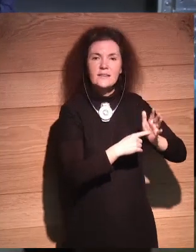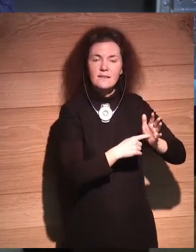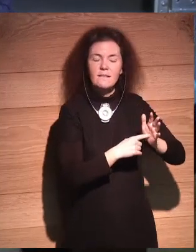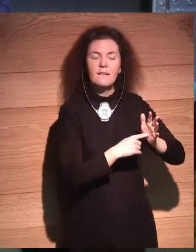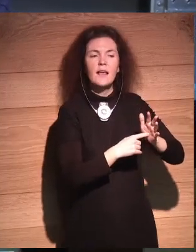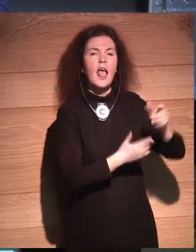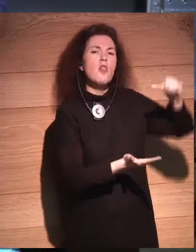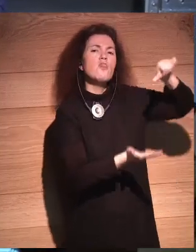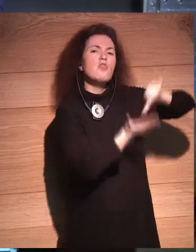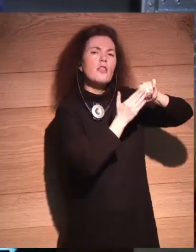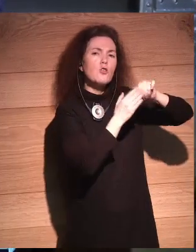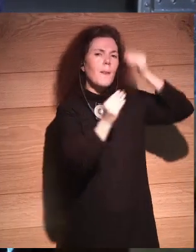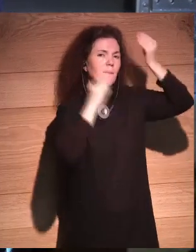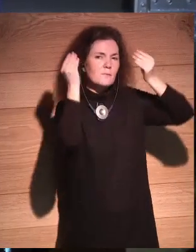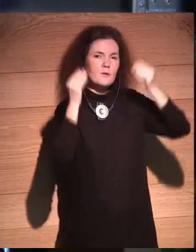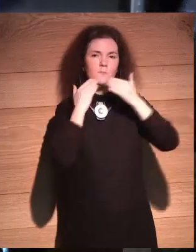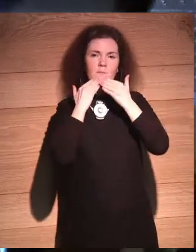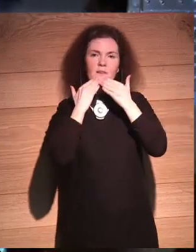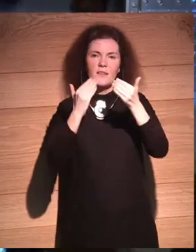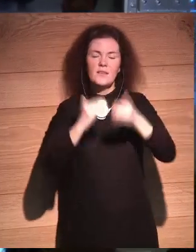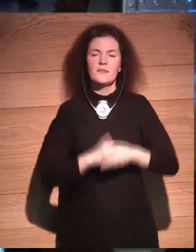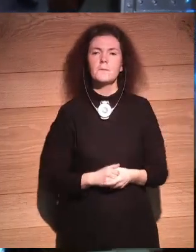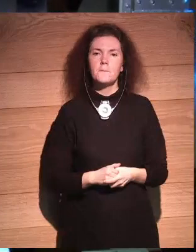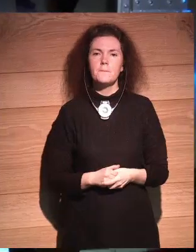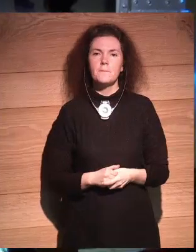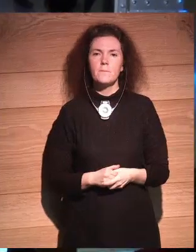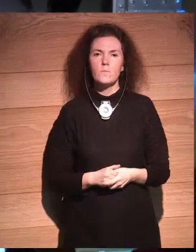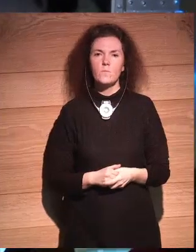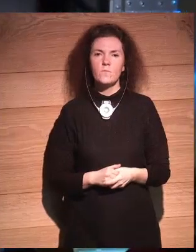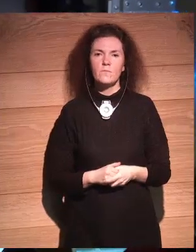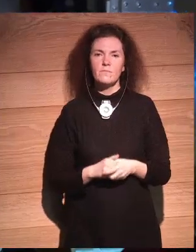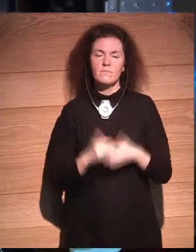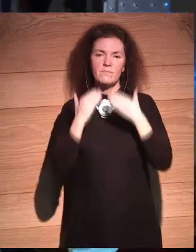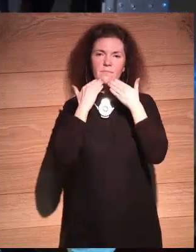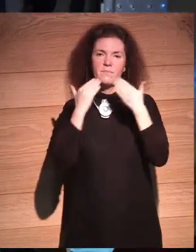en el centro del pensamiento. Muchas gracias. Thank you.